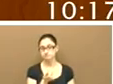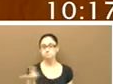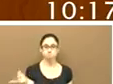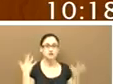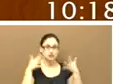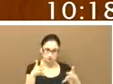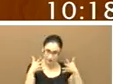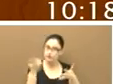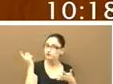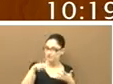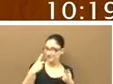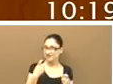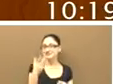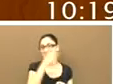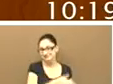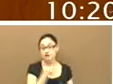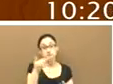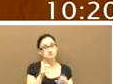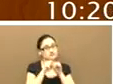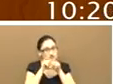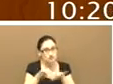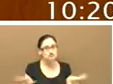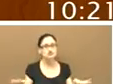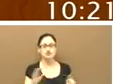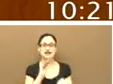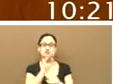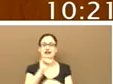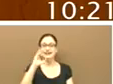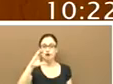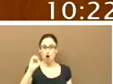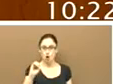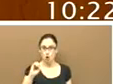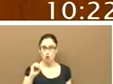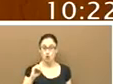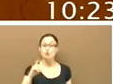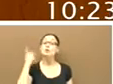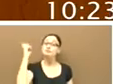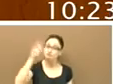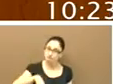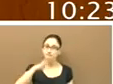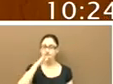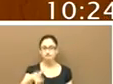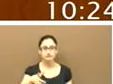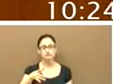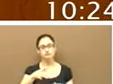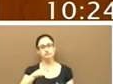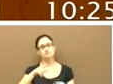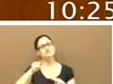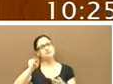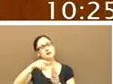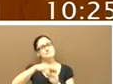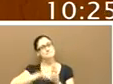asesoramiento también y de difusión de la financiación de ayudas ICO así como las medidas de apoyo de